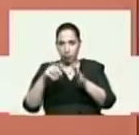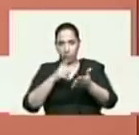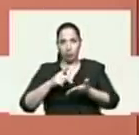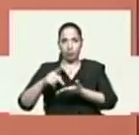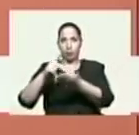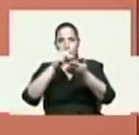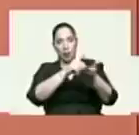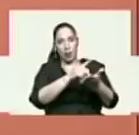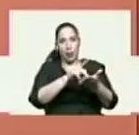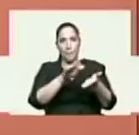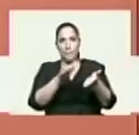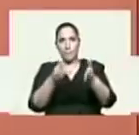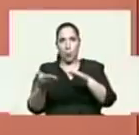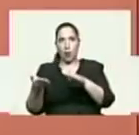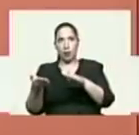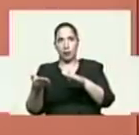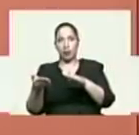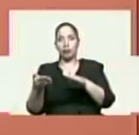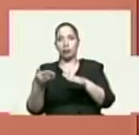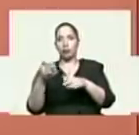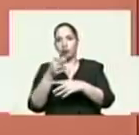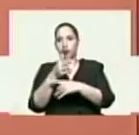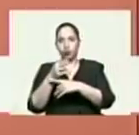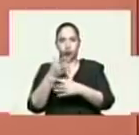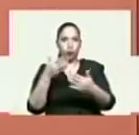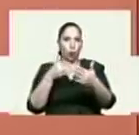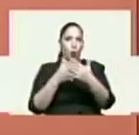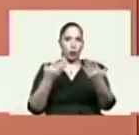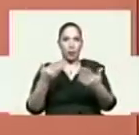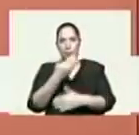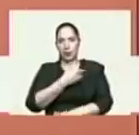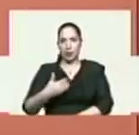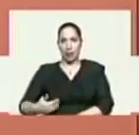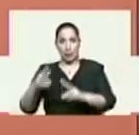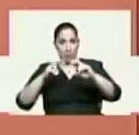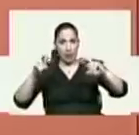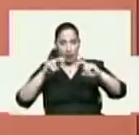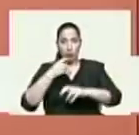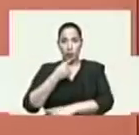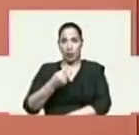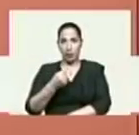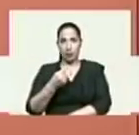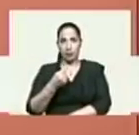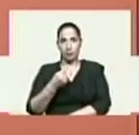magnicidio en grado de frustración. Las investigaciones señalan que